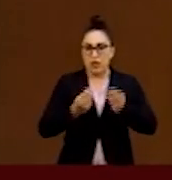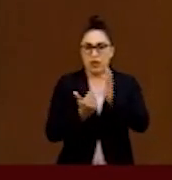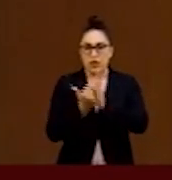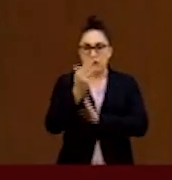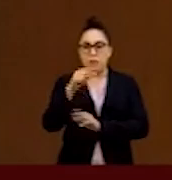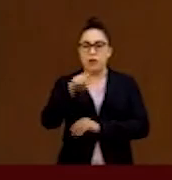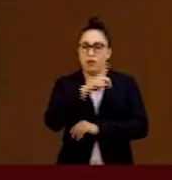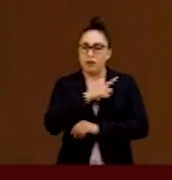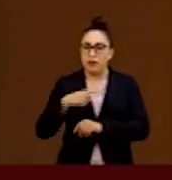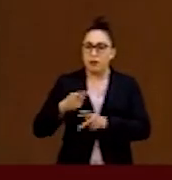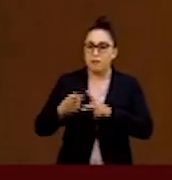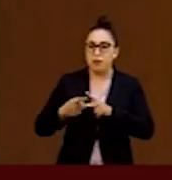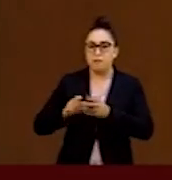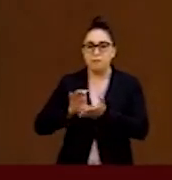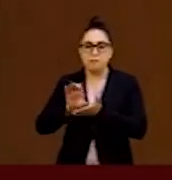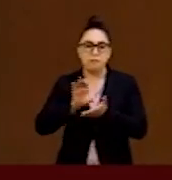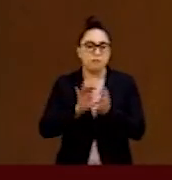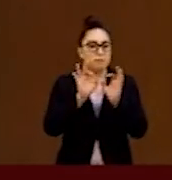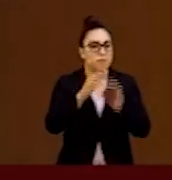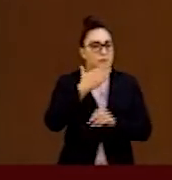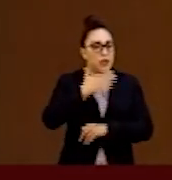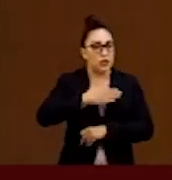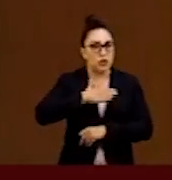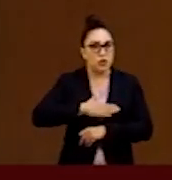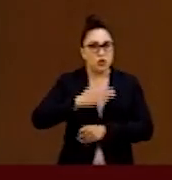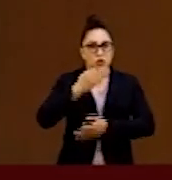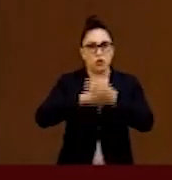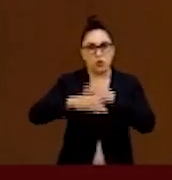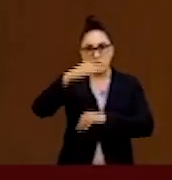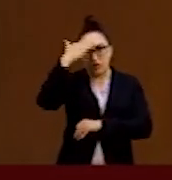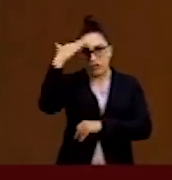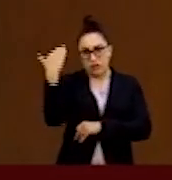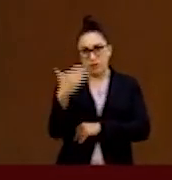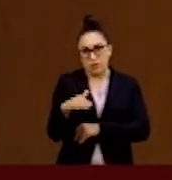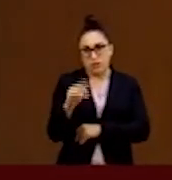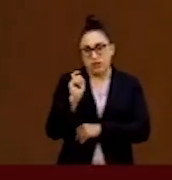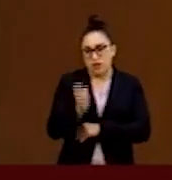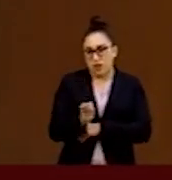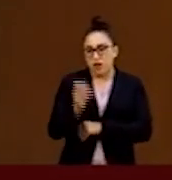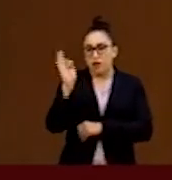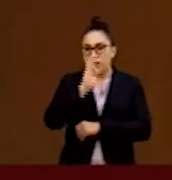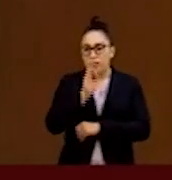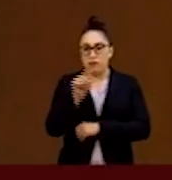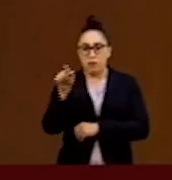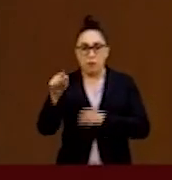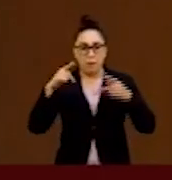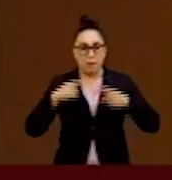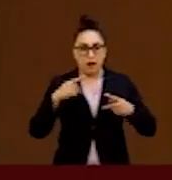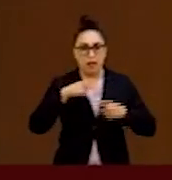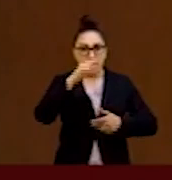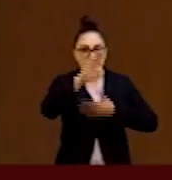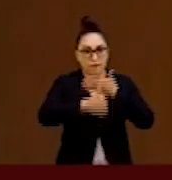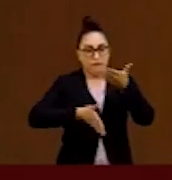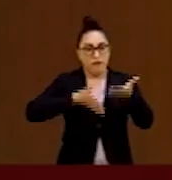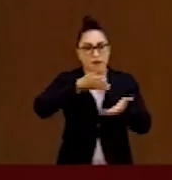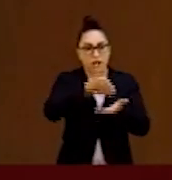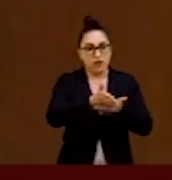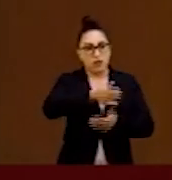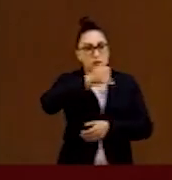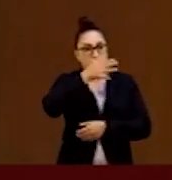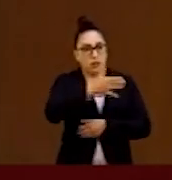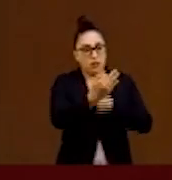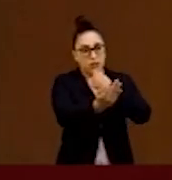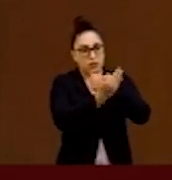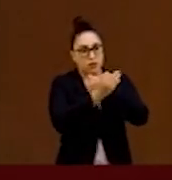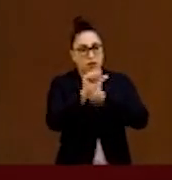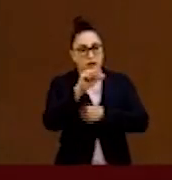racionalidad. Y como ya sabemos todos que todo aquel que se queje y que se acerque a pedir el amparo y protección